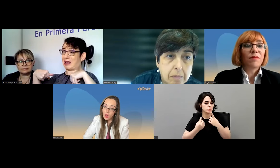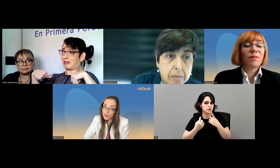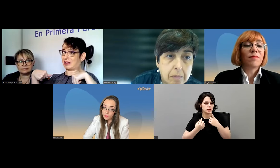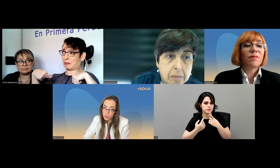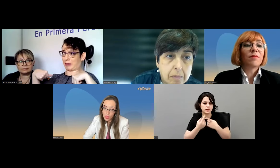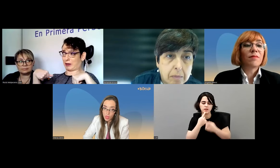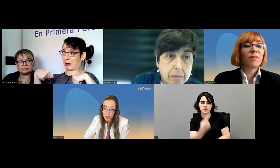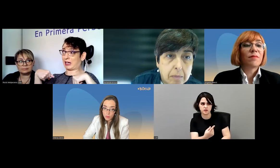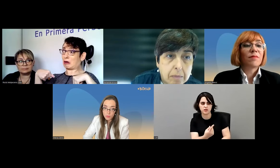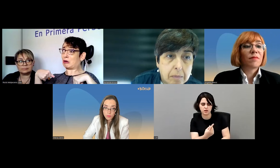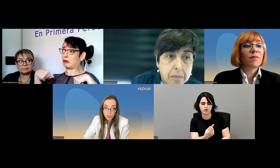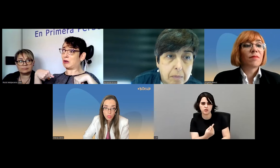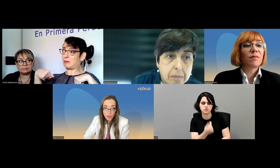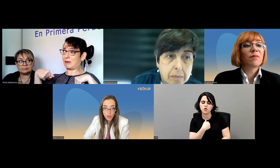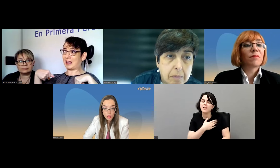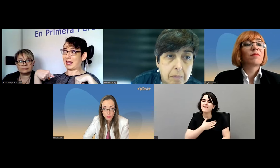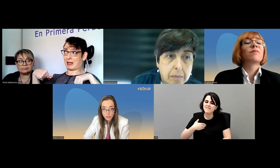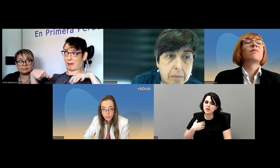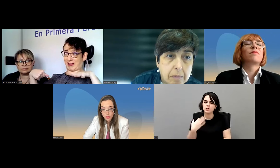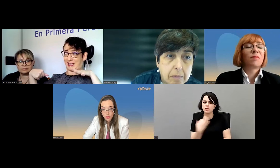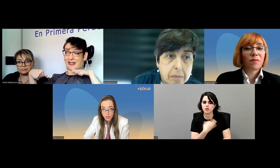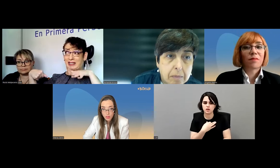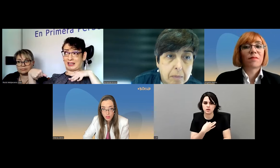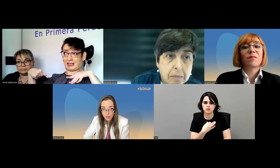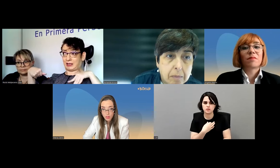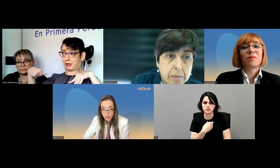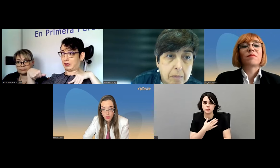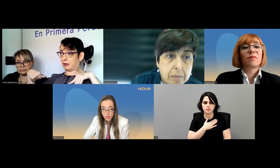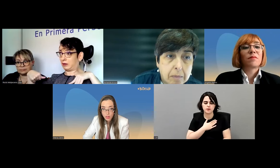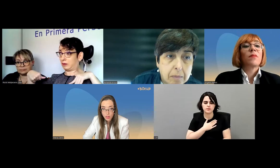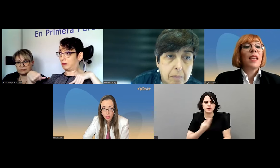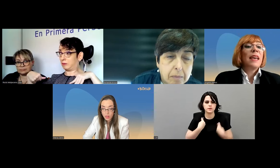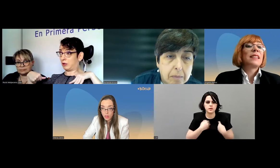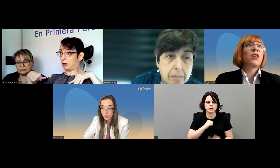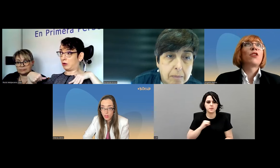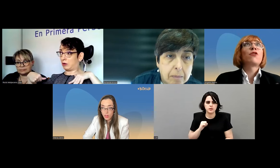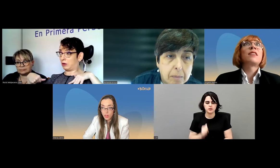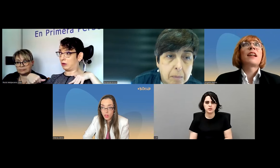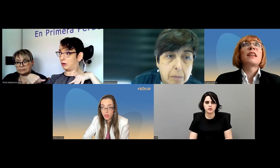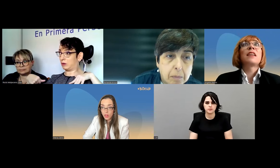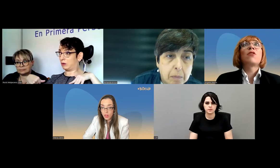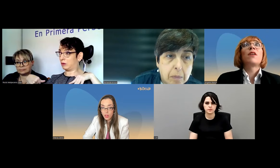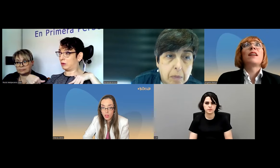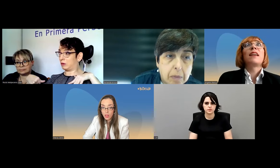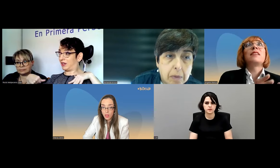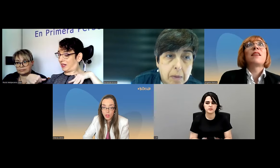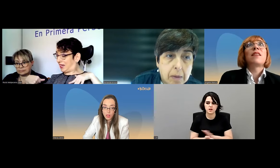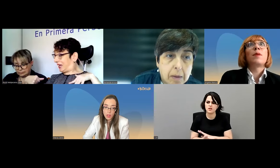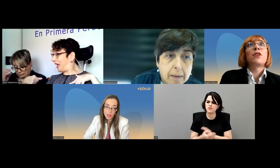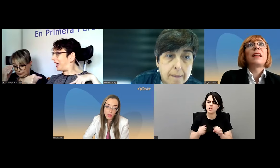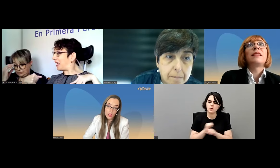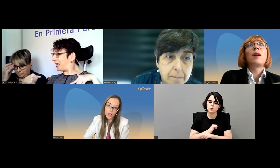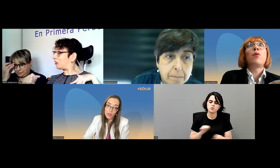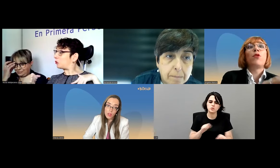decirte, sí, pero yo quiero mi vida independiente. Es que yo creo que no está reñido el que la